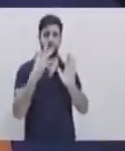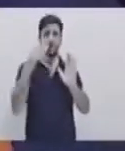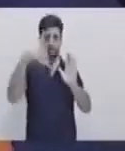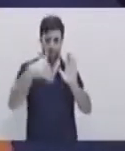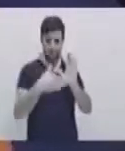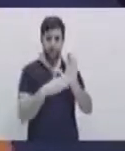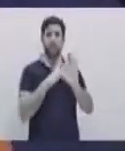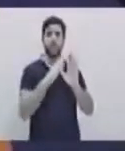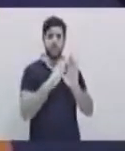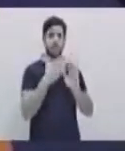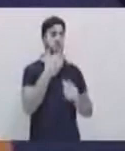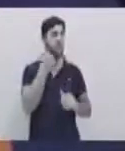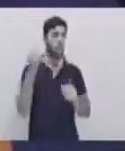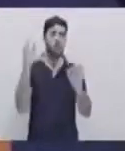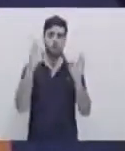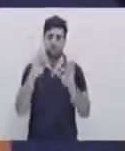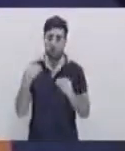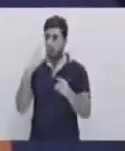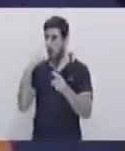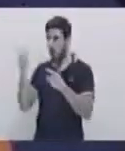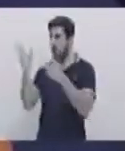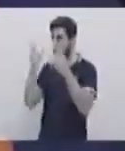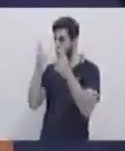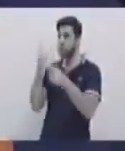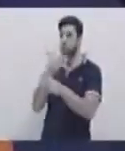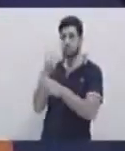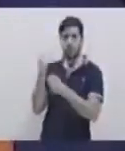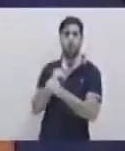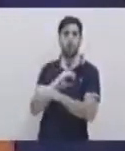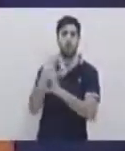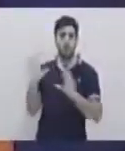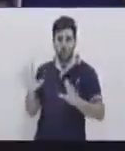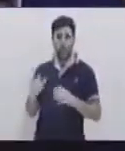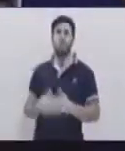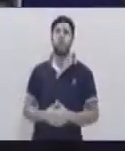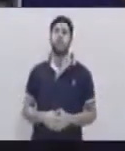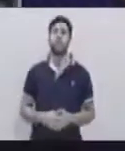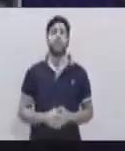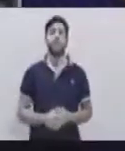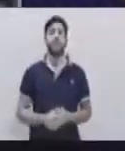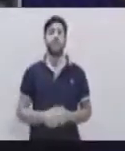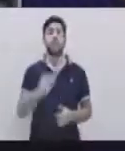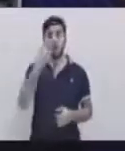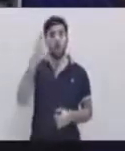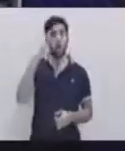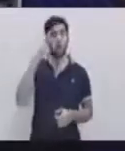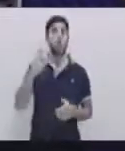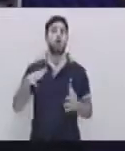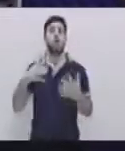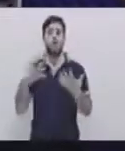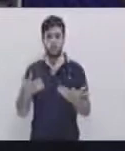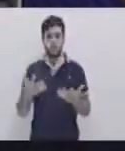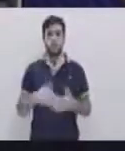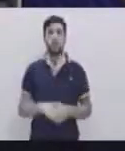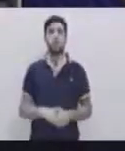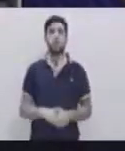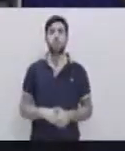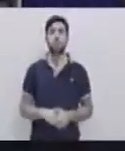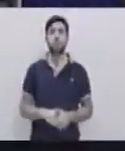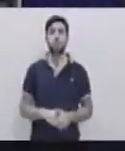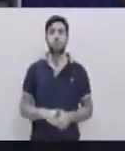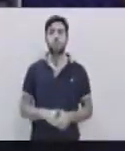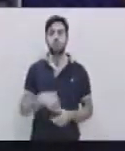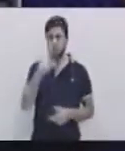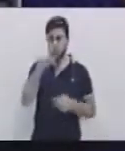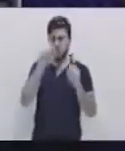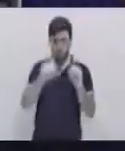produce el color oscuro que producimos a través del marcador. De acuerdo a esto, entonces, recuerda, puedes aplicar